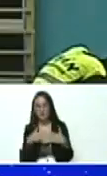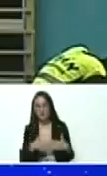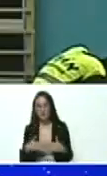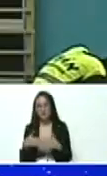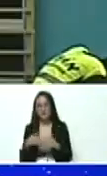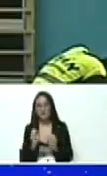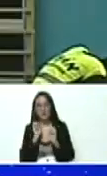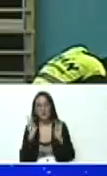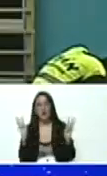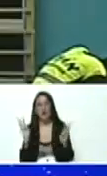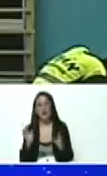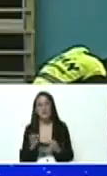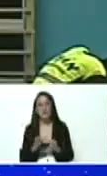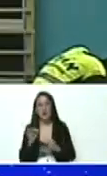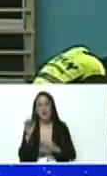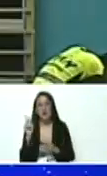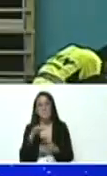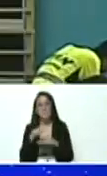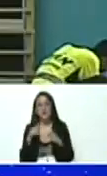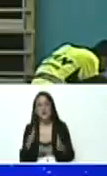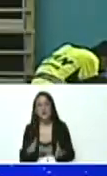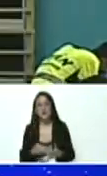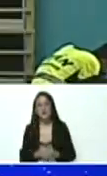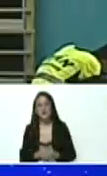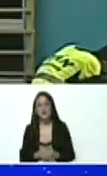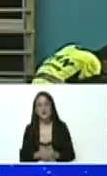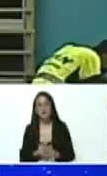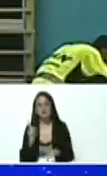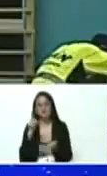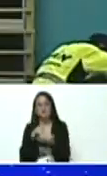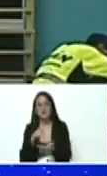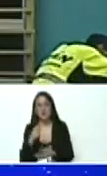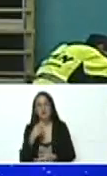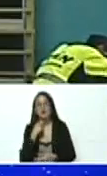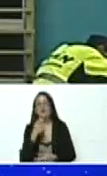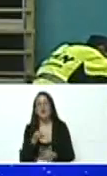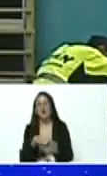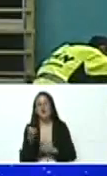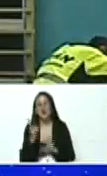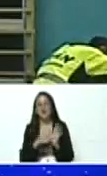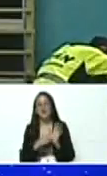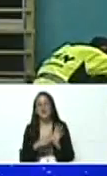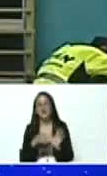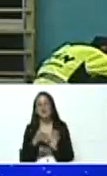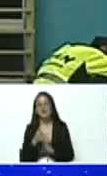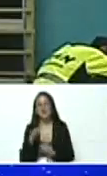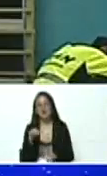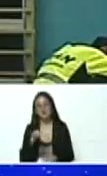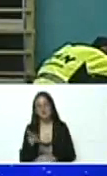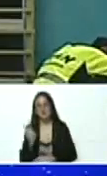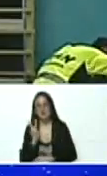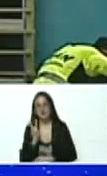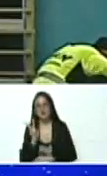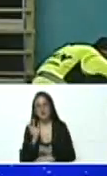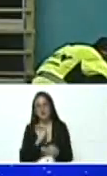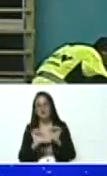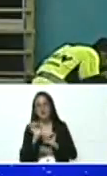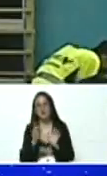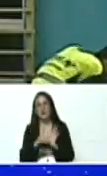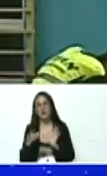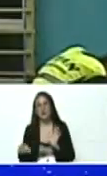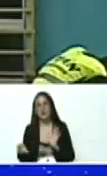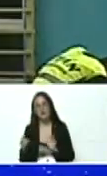Naguará, ha llegado lejos la ministra. Allá llevando la voz de la verdad de Venezuela, defendiendo los